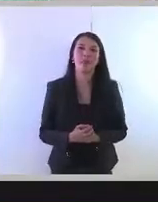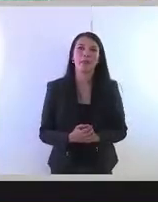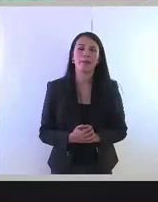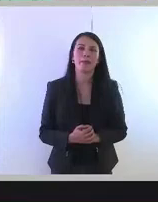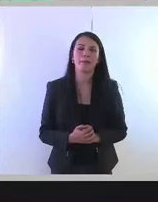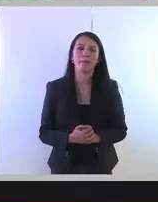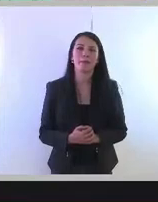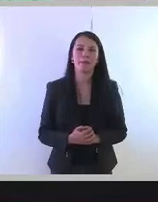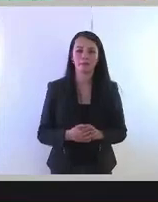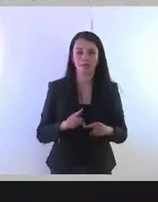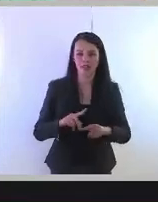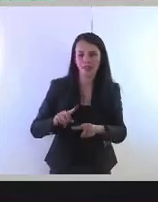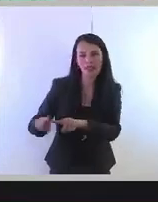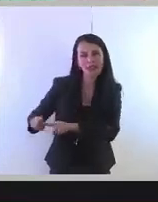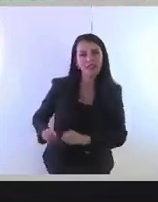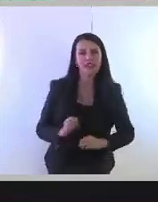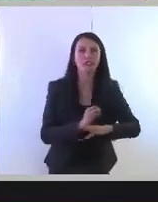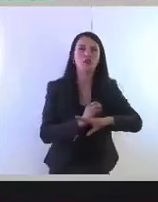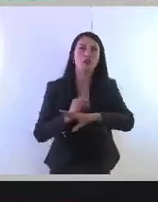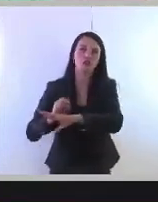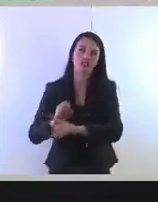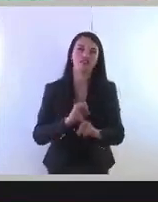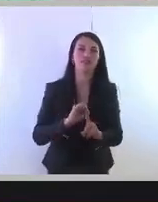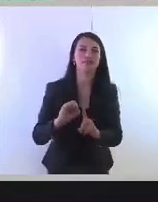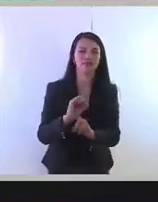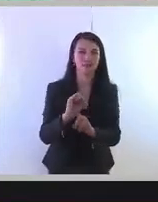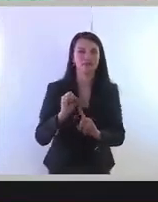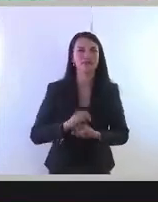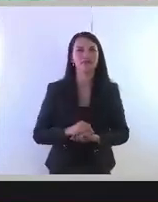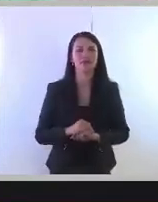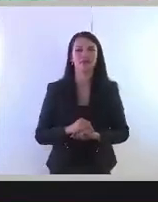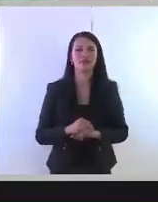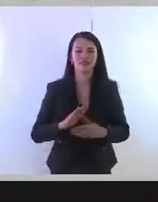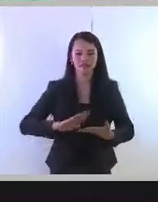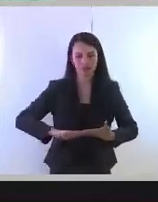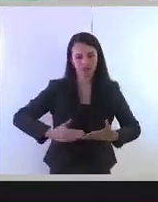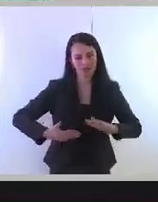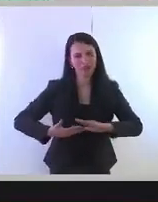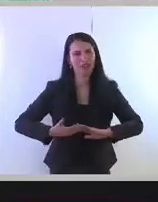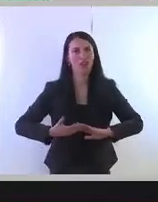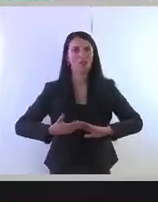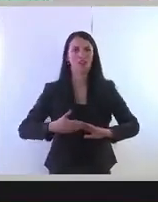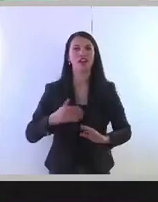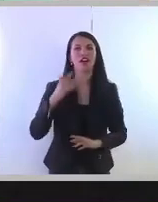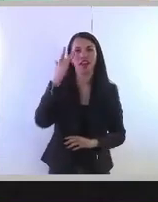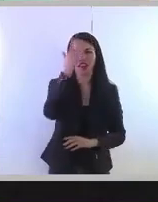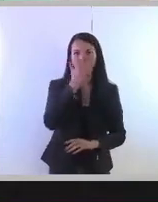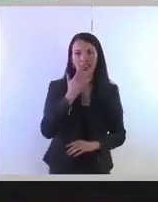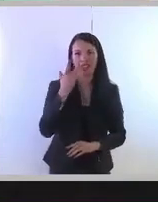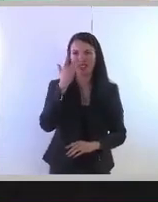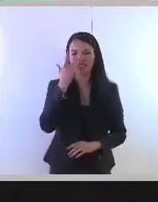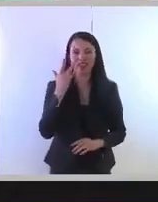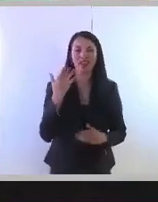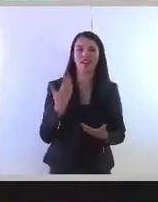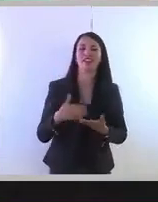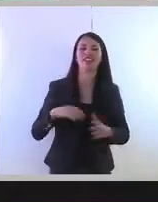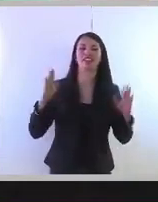de muchas organizaciones sociales, de comunidades negras,